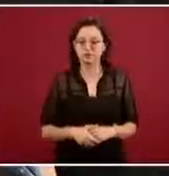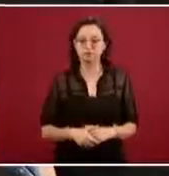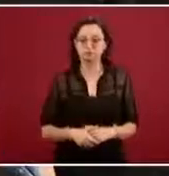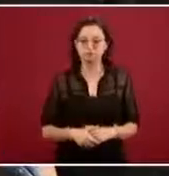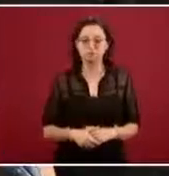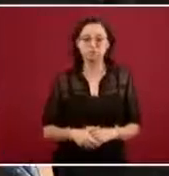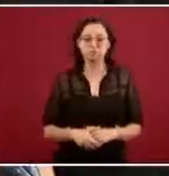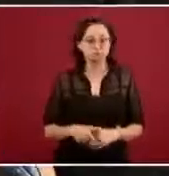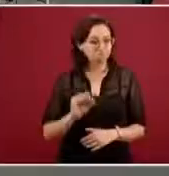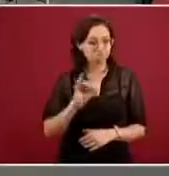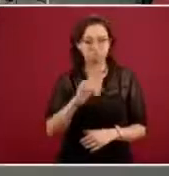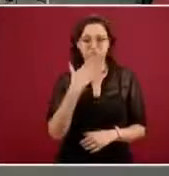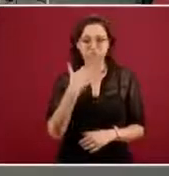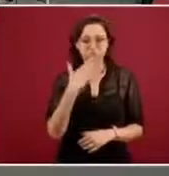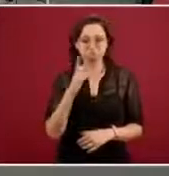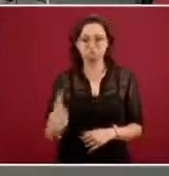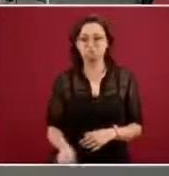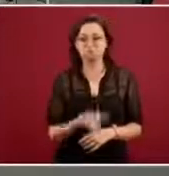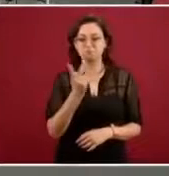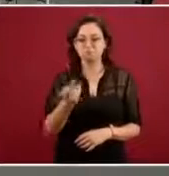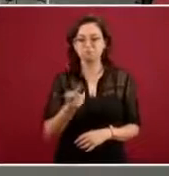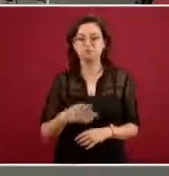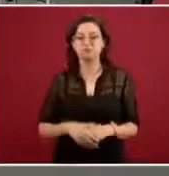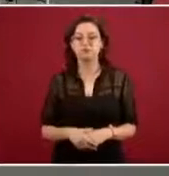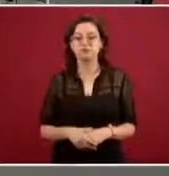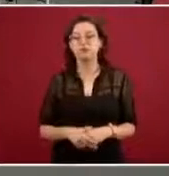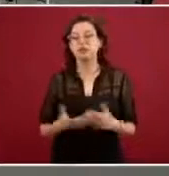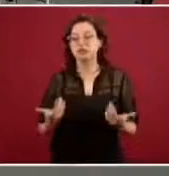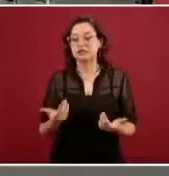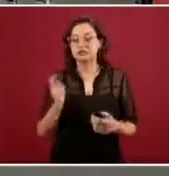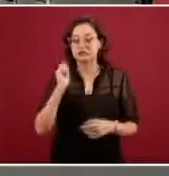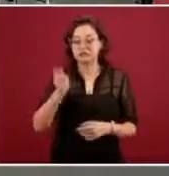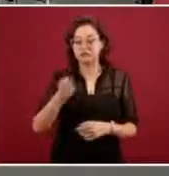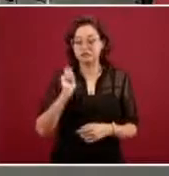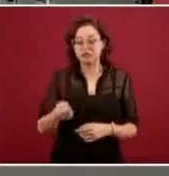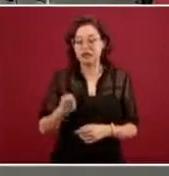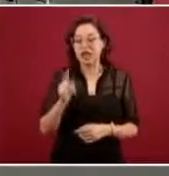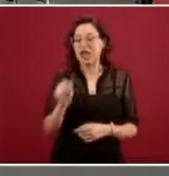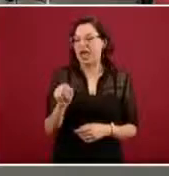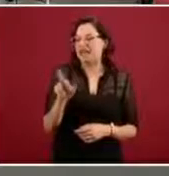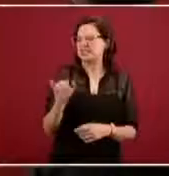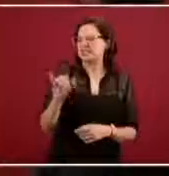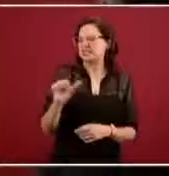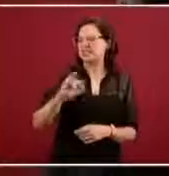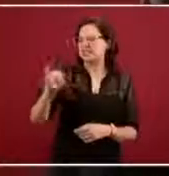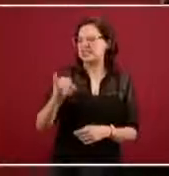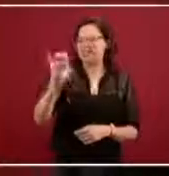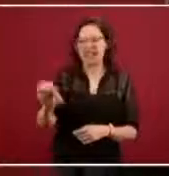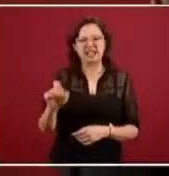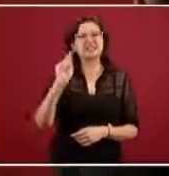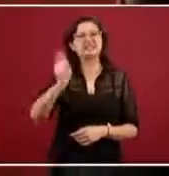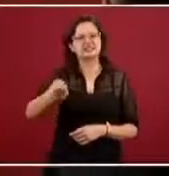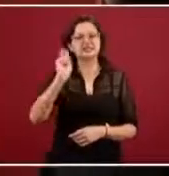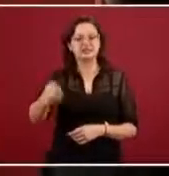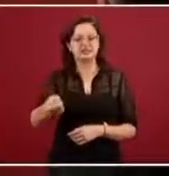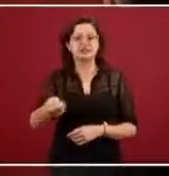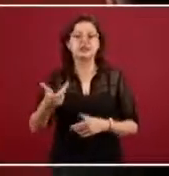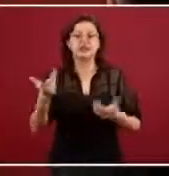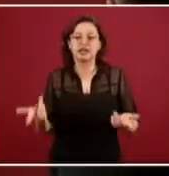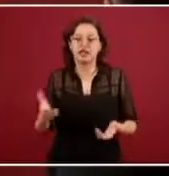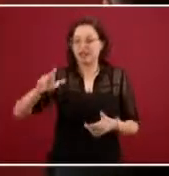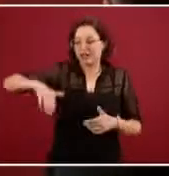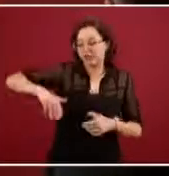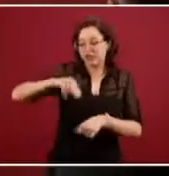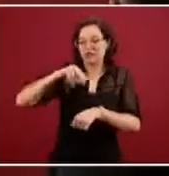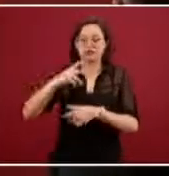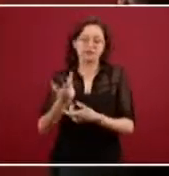no? Qué bueno que lo menciona. El concepto de triage o triaje que menciona el doctor Santos para esta situación muy particular, que es la